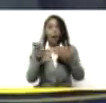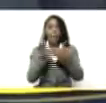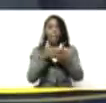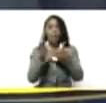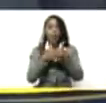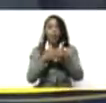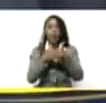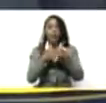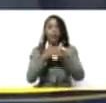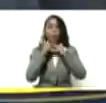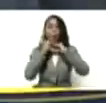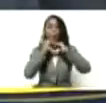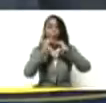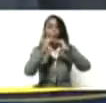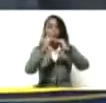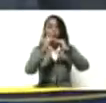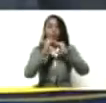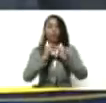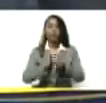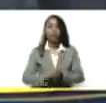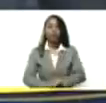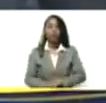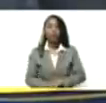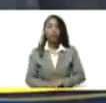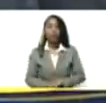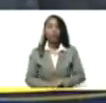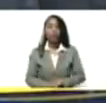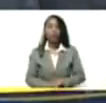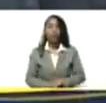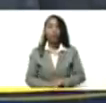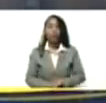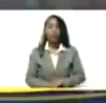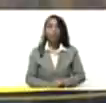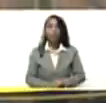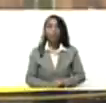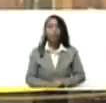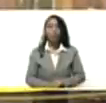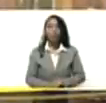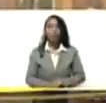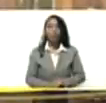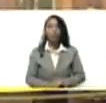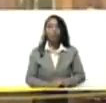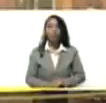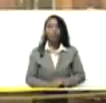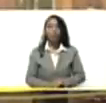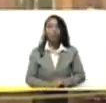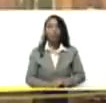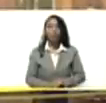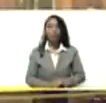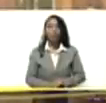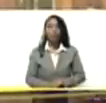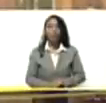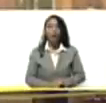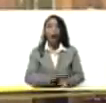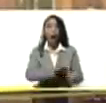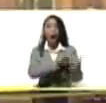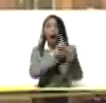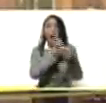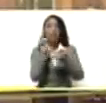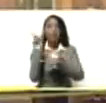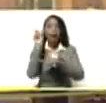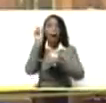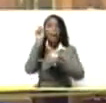estaba diciendo algunos datos seguramente el banco central de venezuela en su momento el